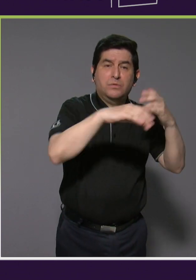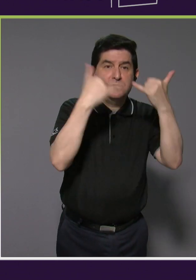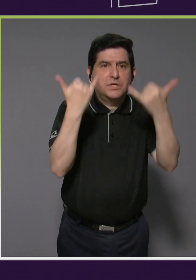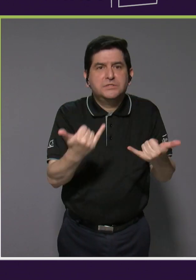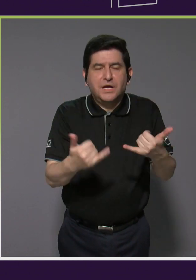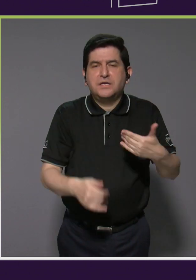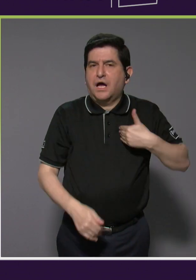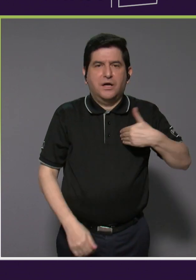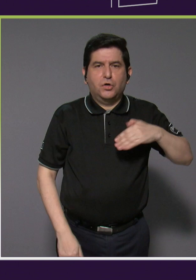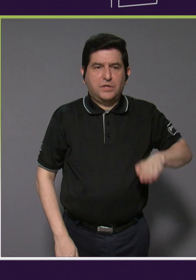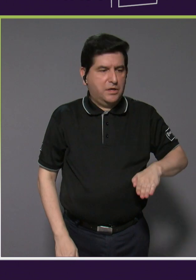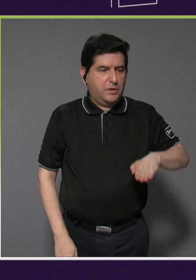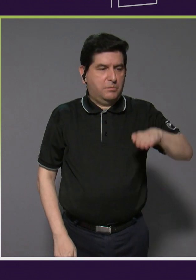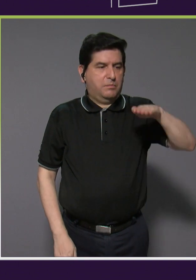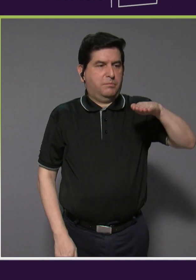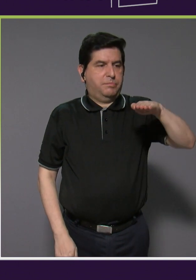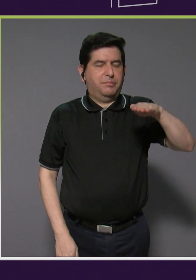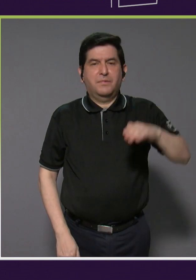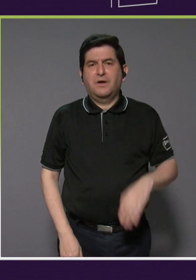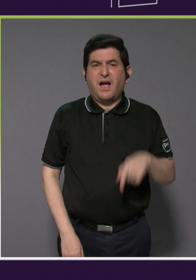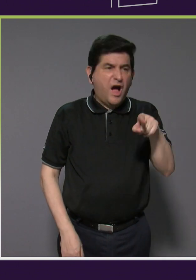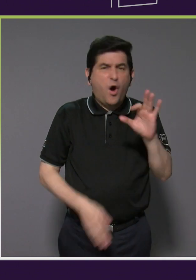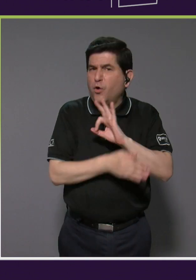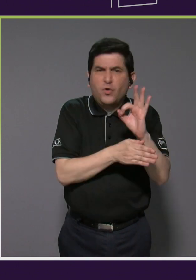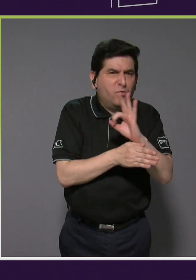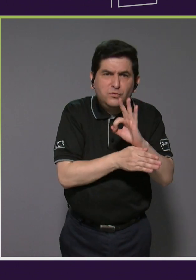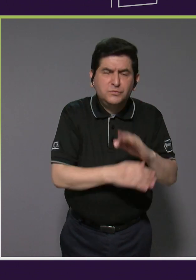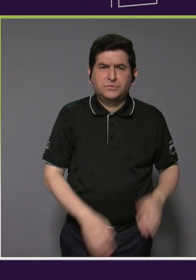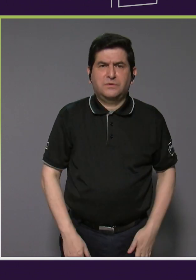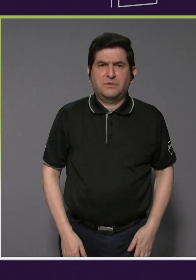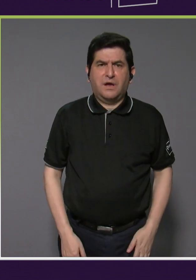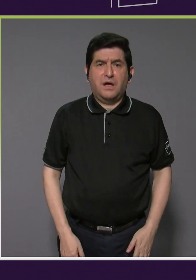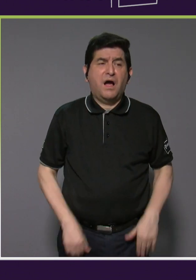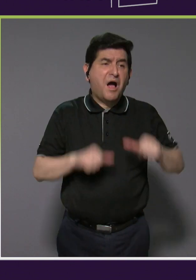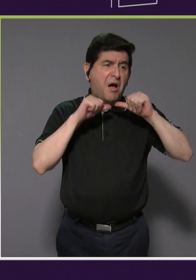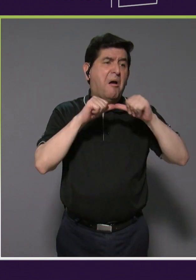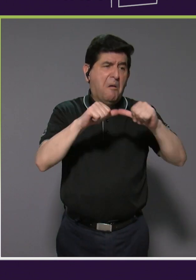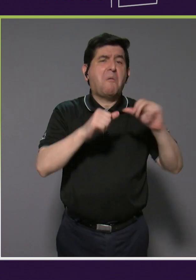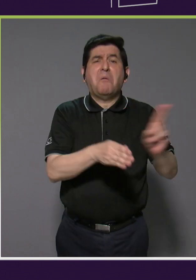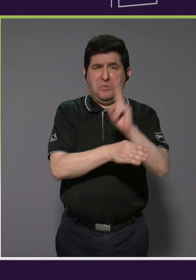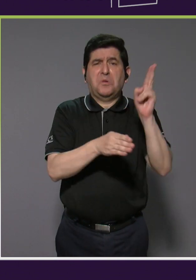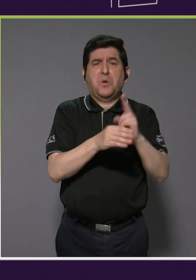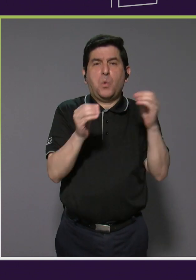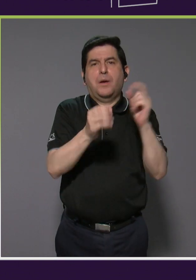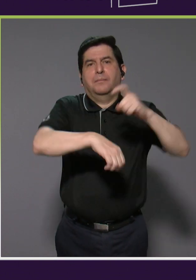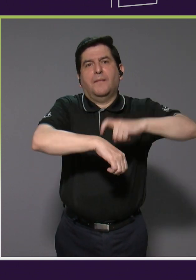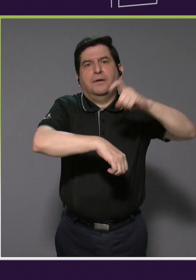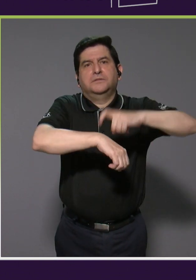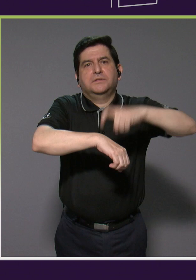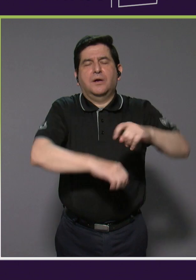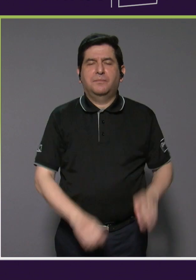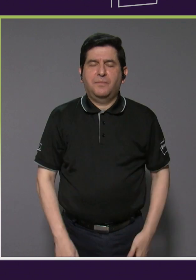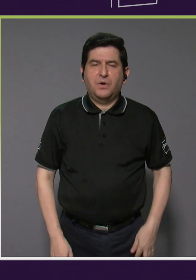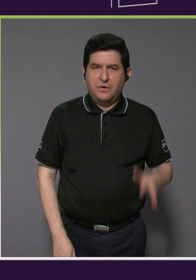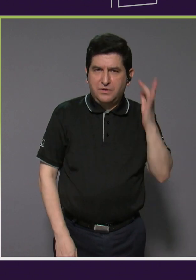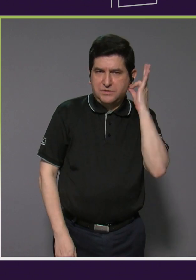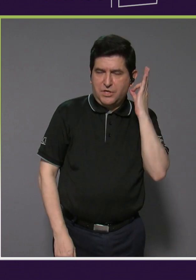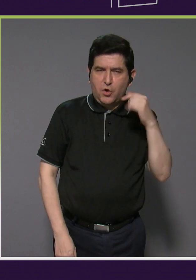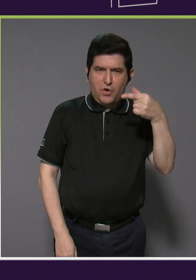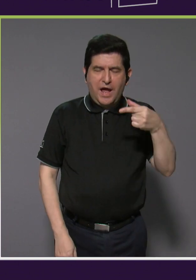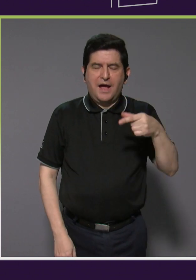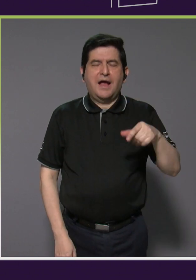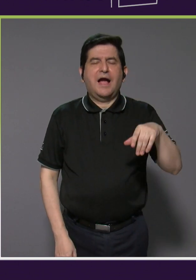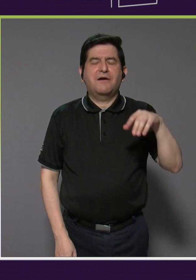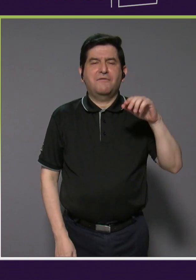no tienen rampa, que ya si la tienen no está funcionando, pues permanezcan en carretera por más tiempo. Doña Gabriela, ¿cuál es la posición